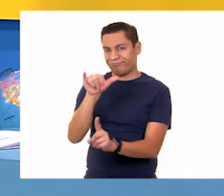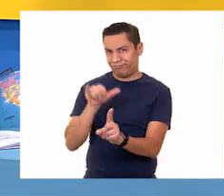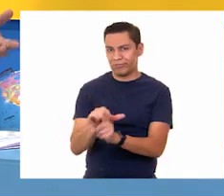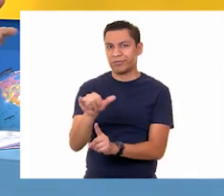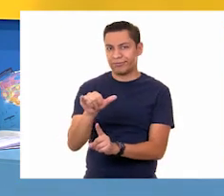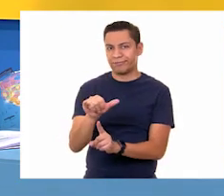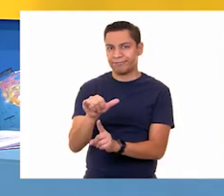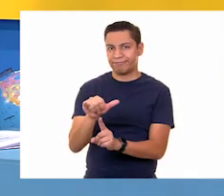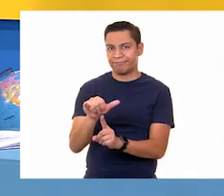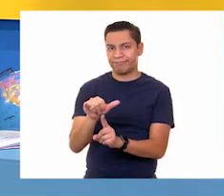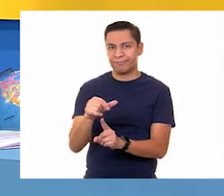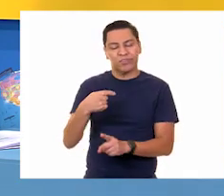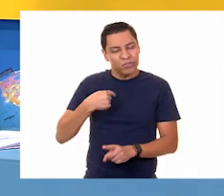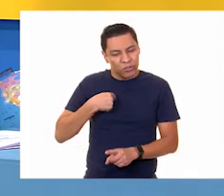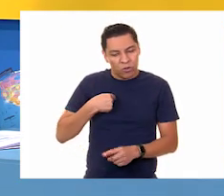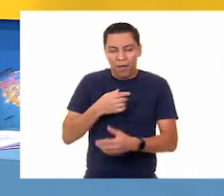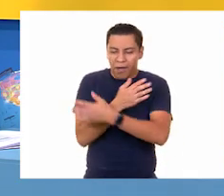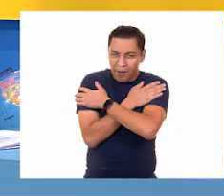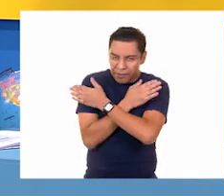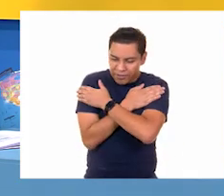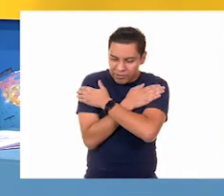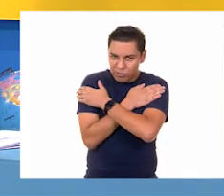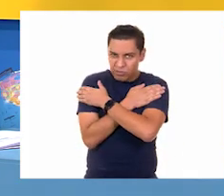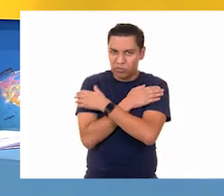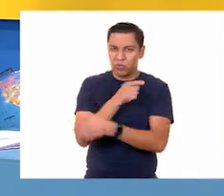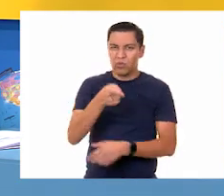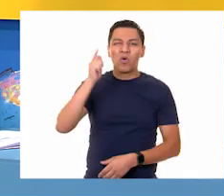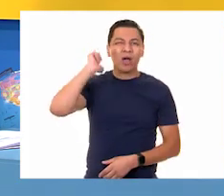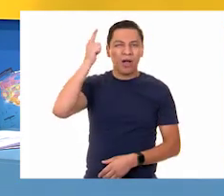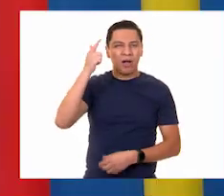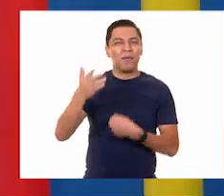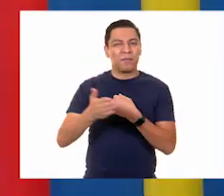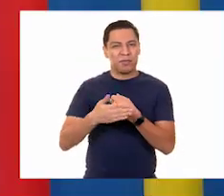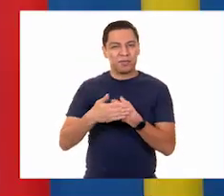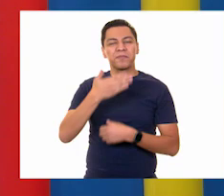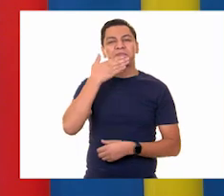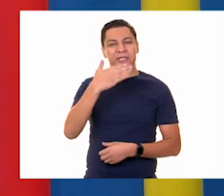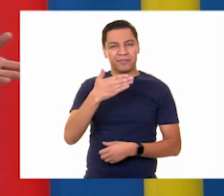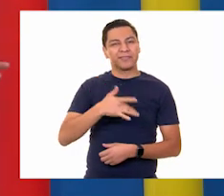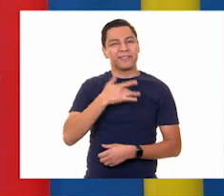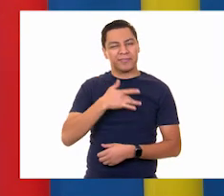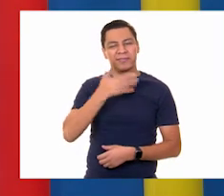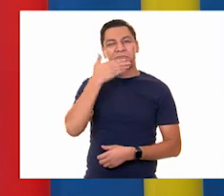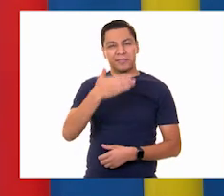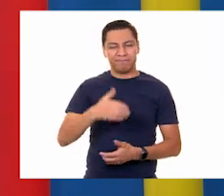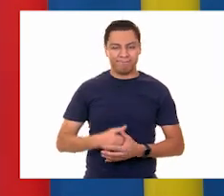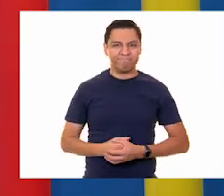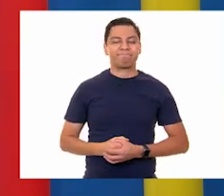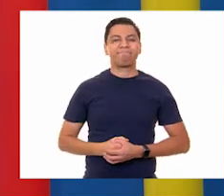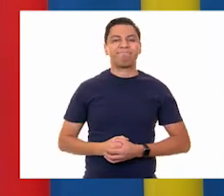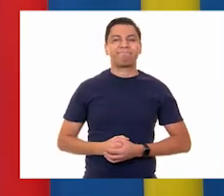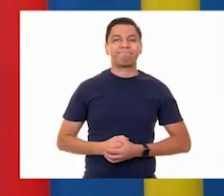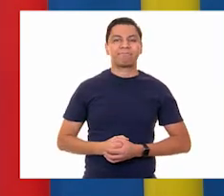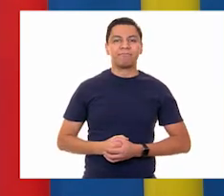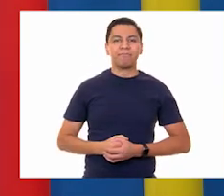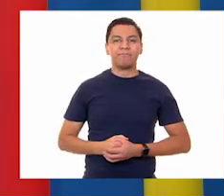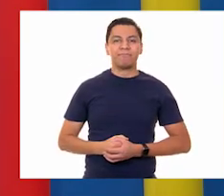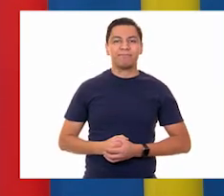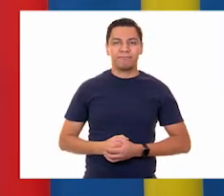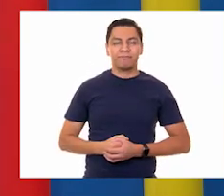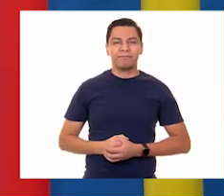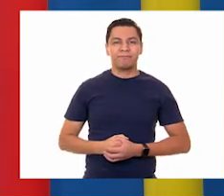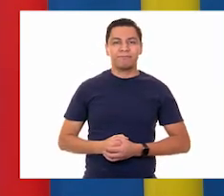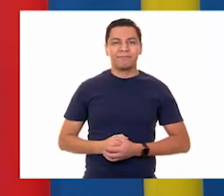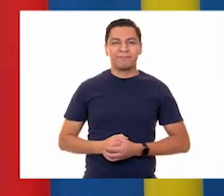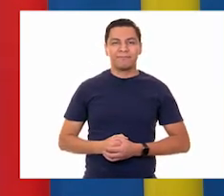de contarme como uno más, claro está, vas a estar muy bien, verás, Ton. Exactamente, sí. Yo también estoy muy contento de ser tu amigo, Ton. Vas a estar